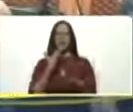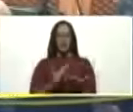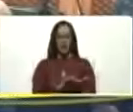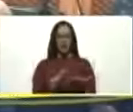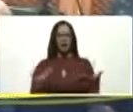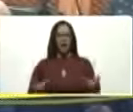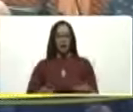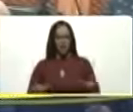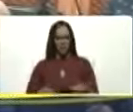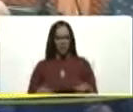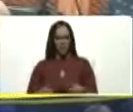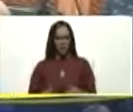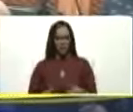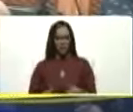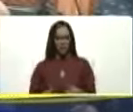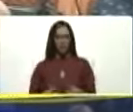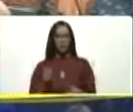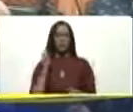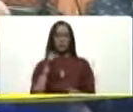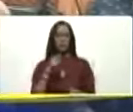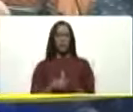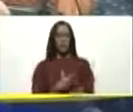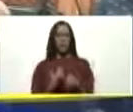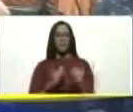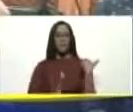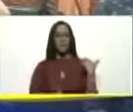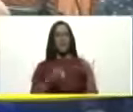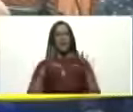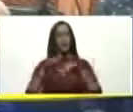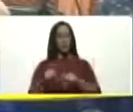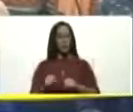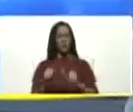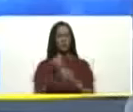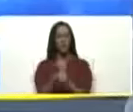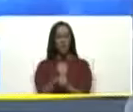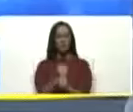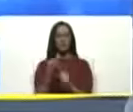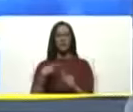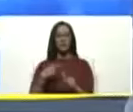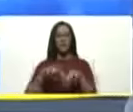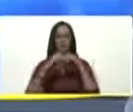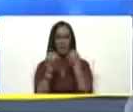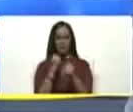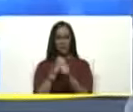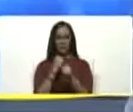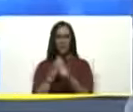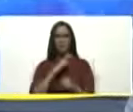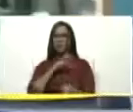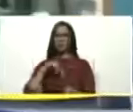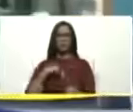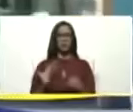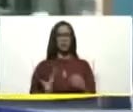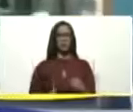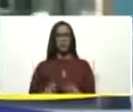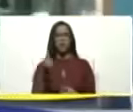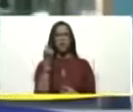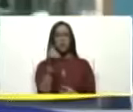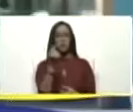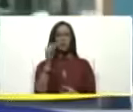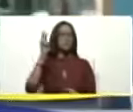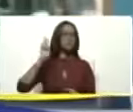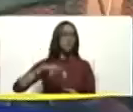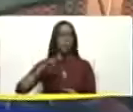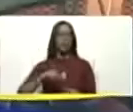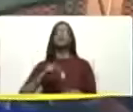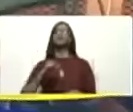esfuerzo y al esfuerzo suyo, hermano presidente, a la confianza que ha tenido en la clase trabajadora. Nosotros no desmayaremos nunca porque